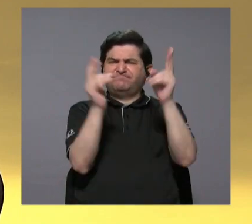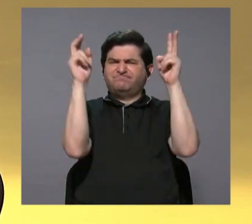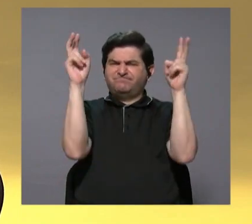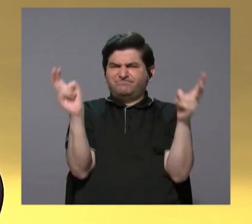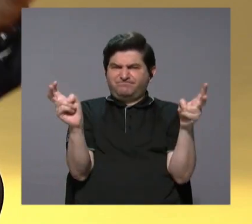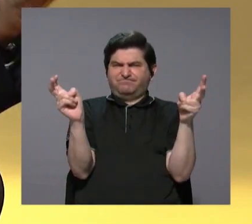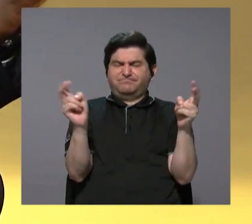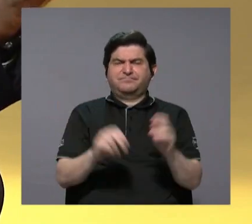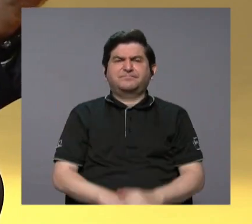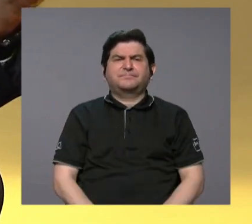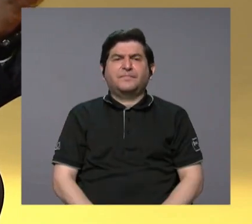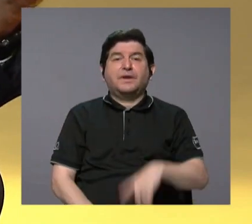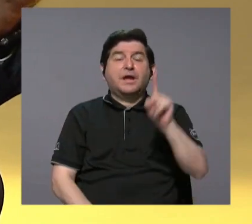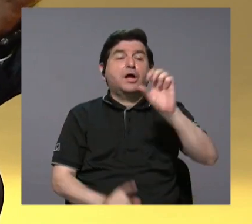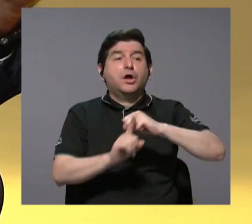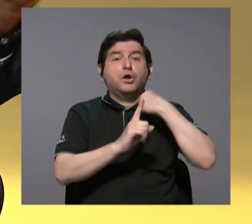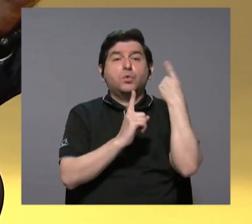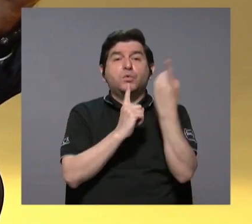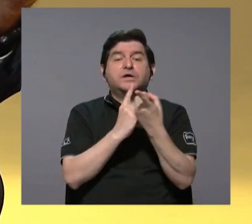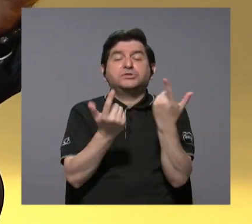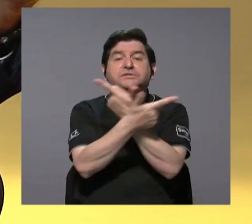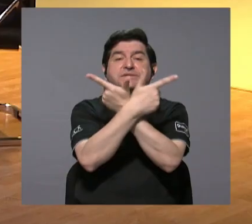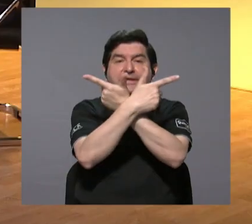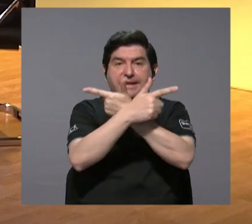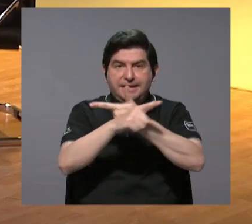de cómo en una sociedad liberal